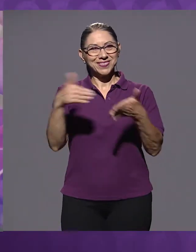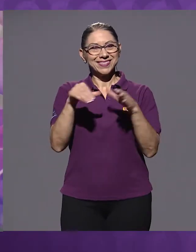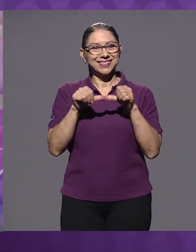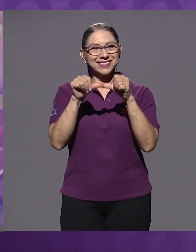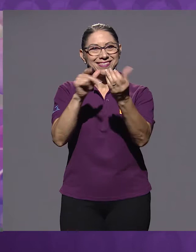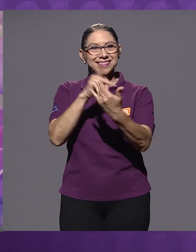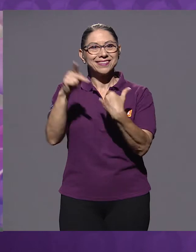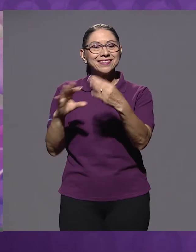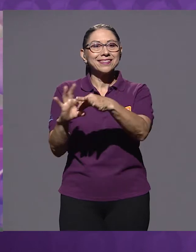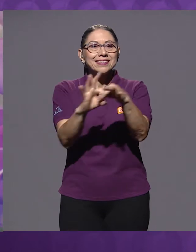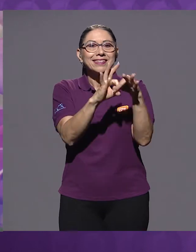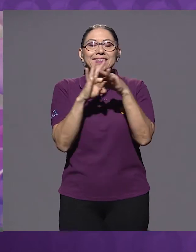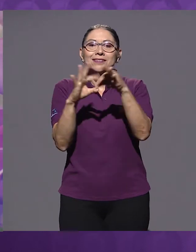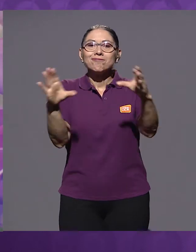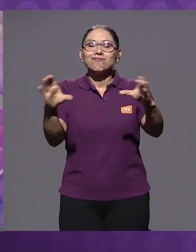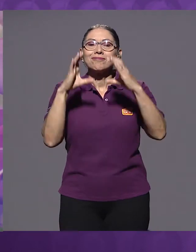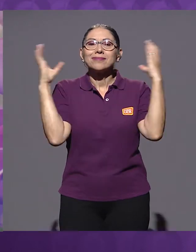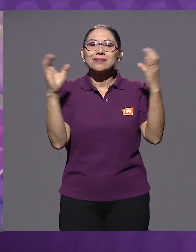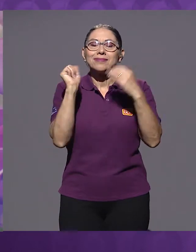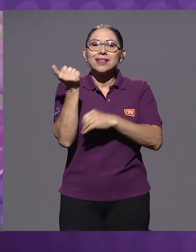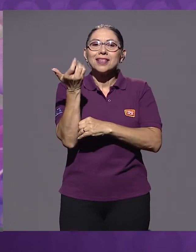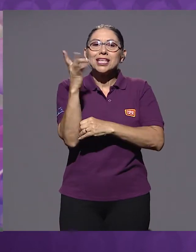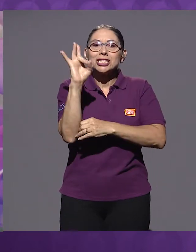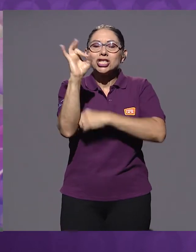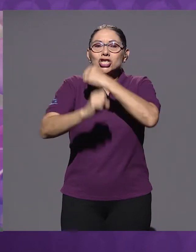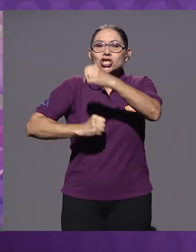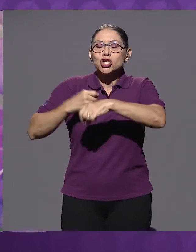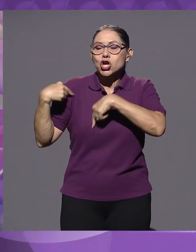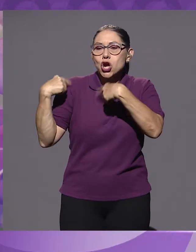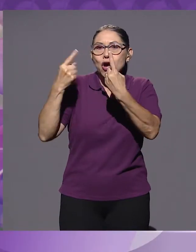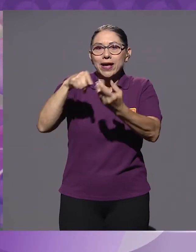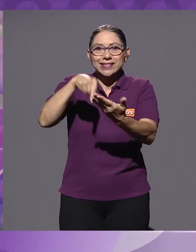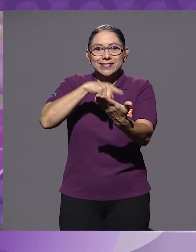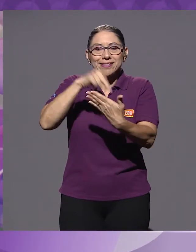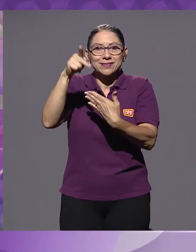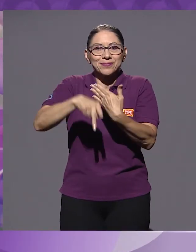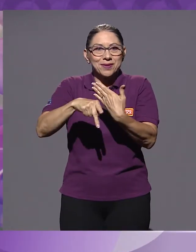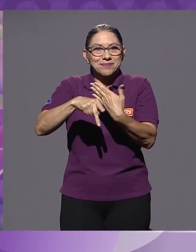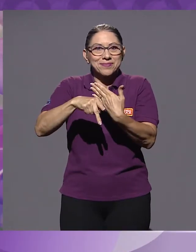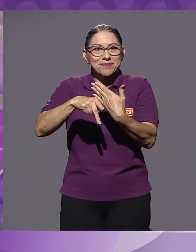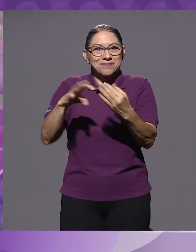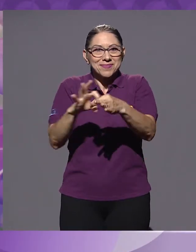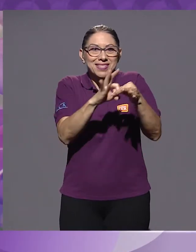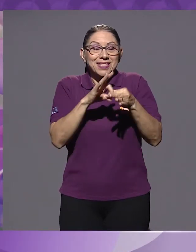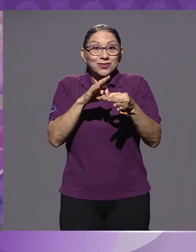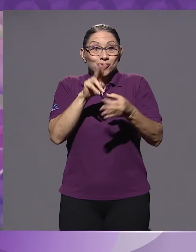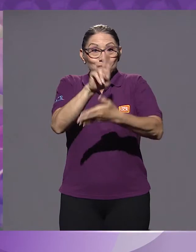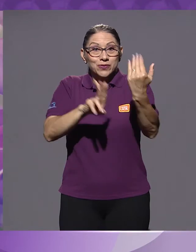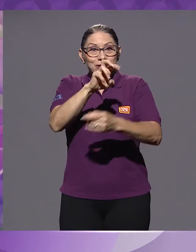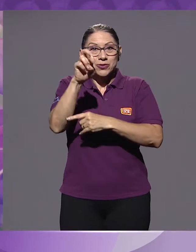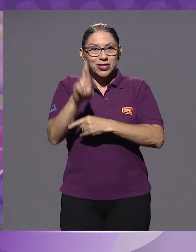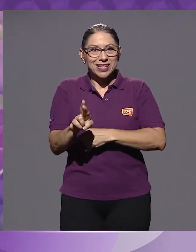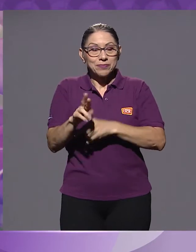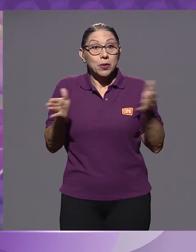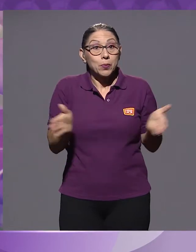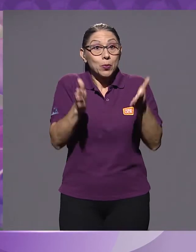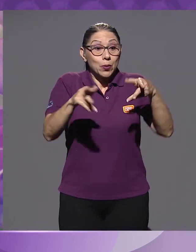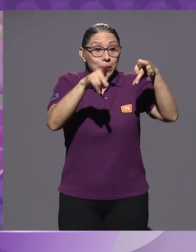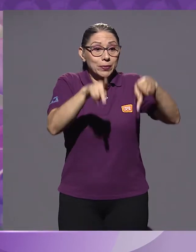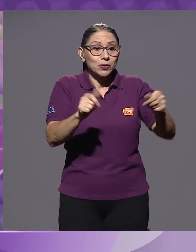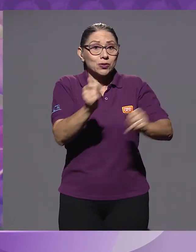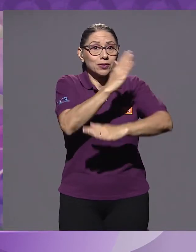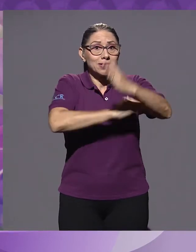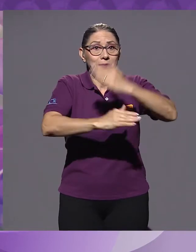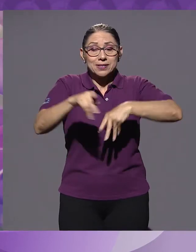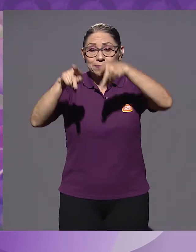Estamos de vuelta en Nexos celebrando los 18 años de esta producción de la Universidad de Costa Rica que promueve la inclusión de las personas con